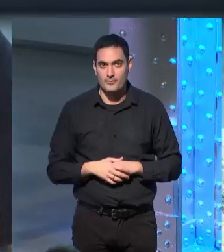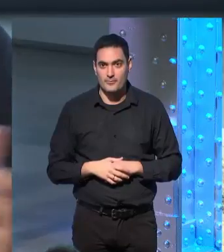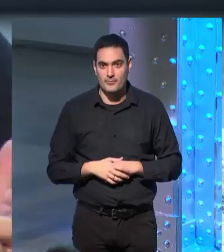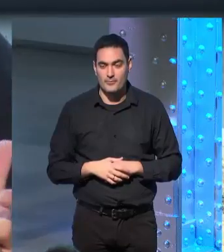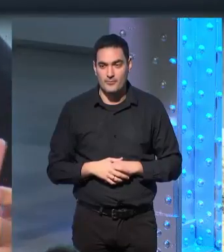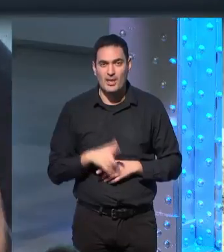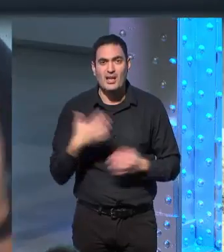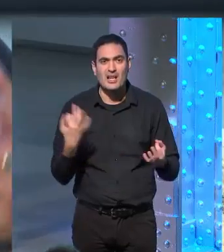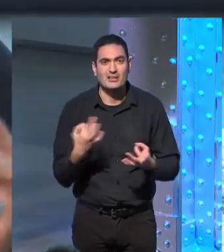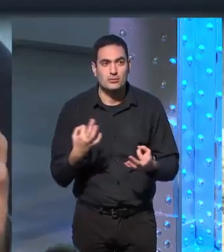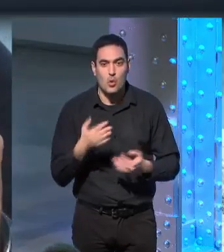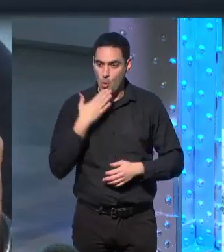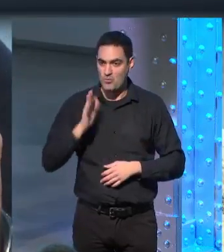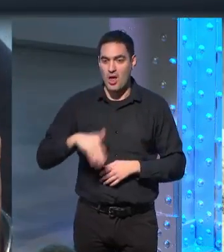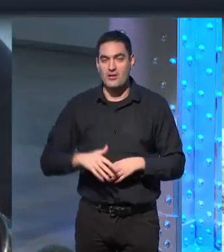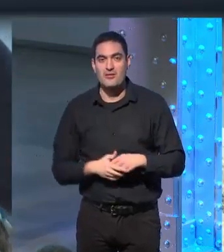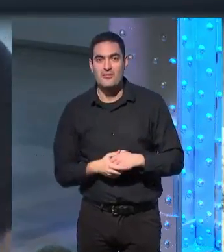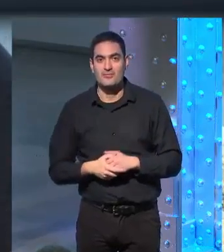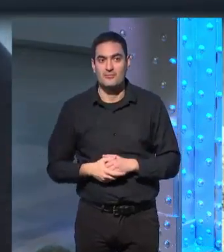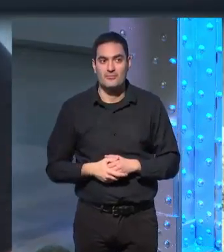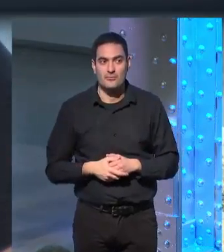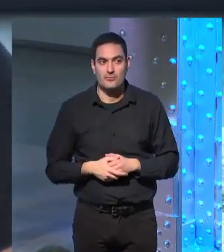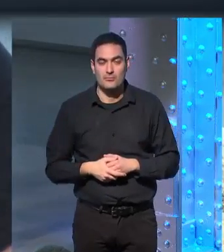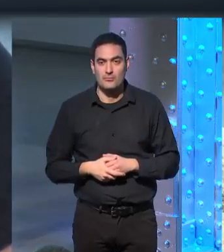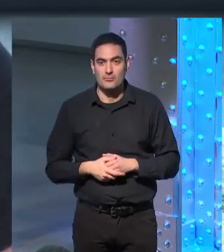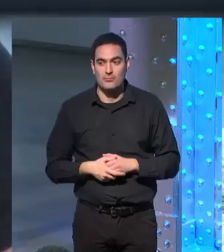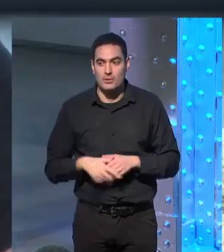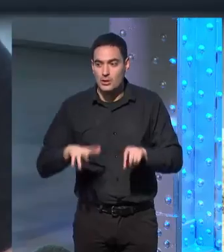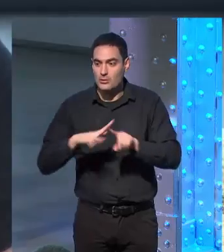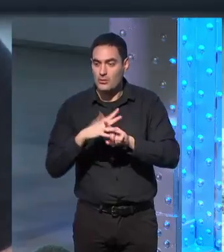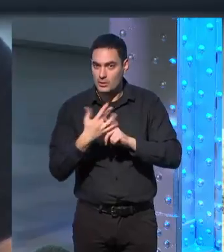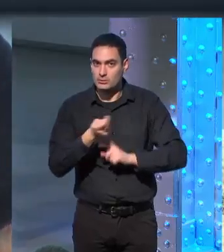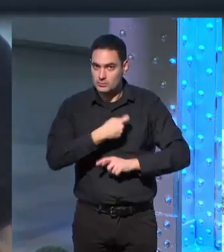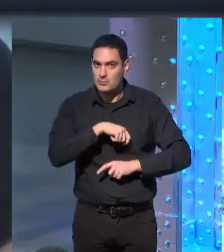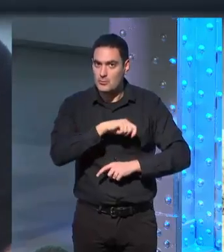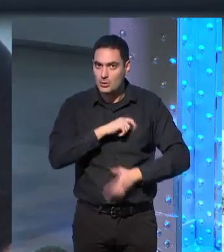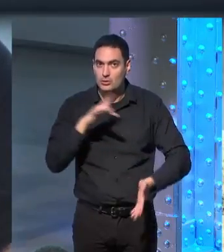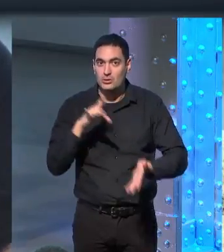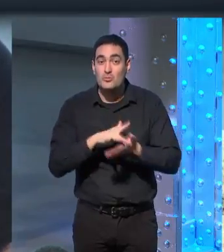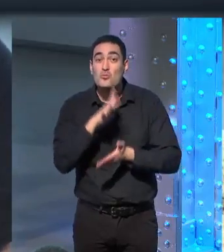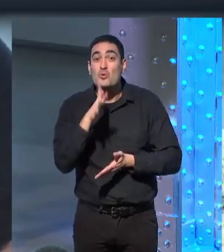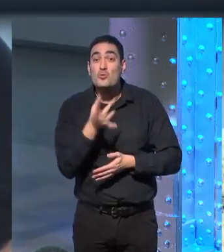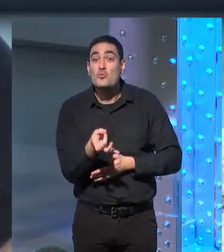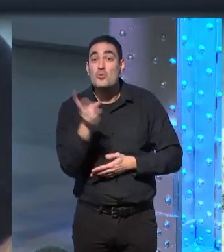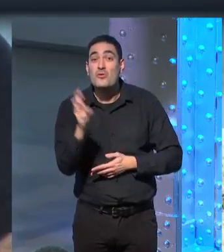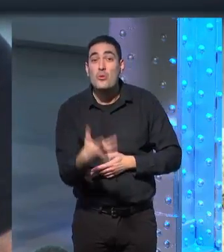Ballena Azul, ¿qué es eso? ¿Cómo mola? Empezó a haber casos en España. La curiosidad.